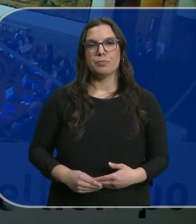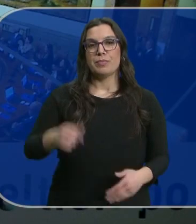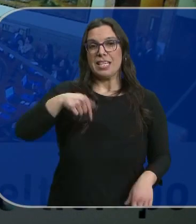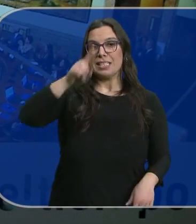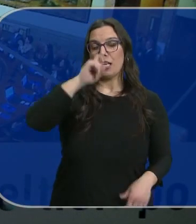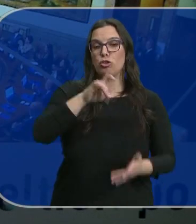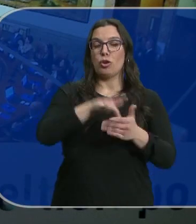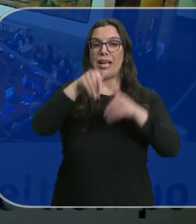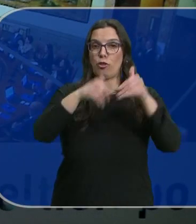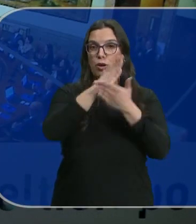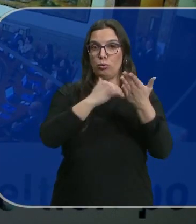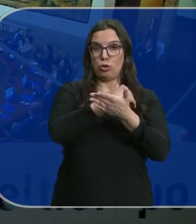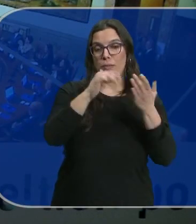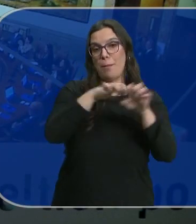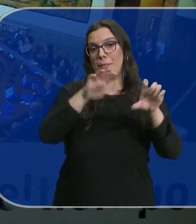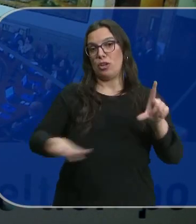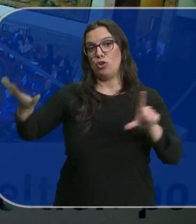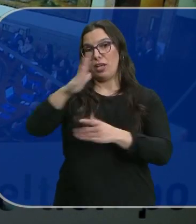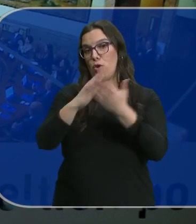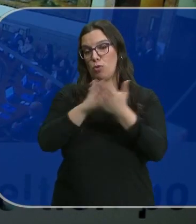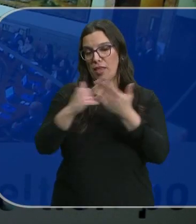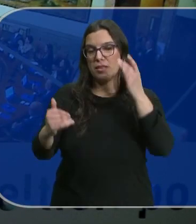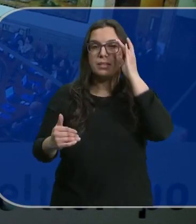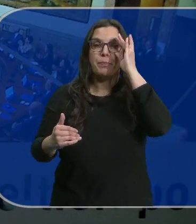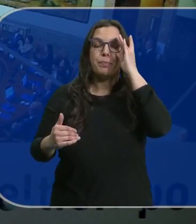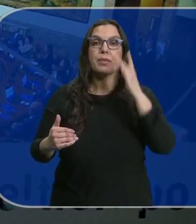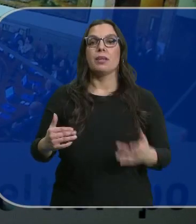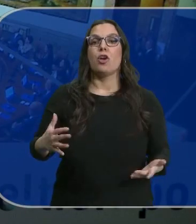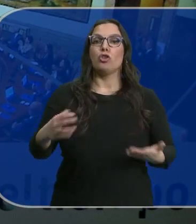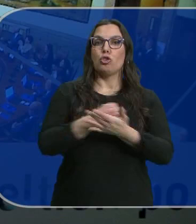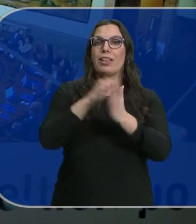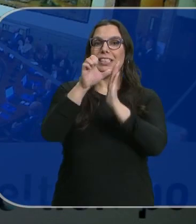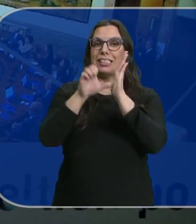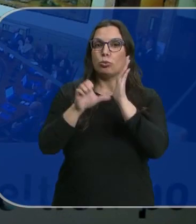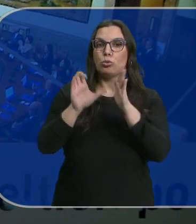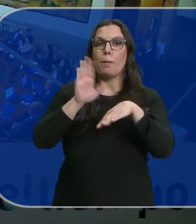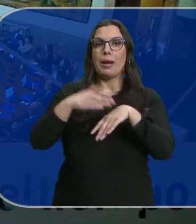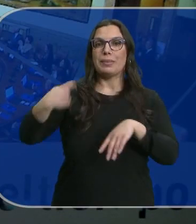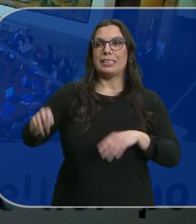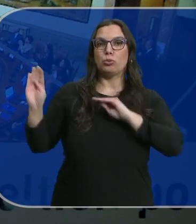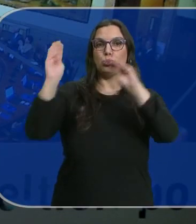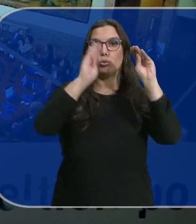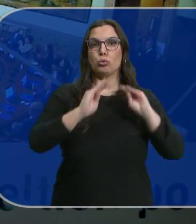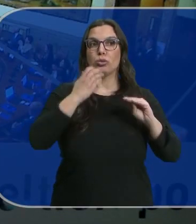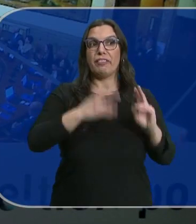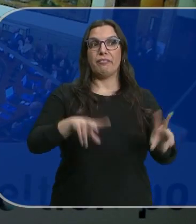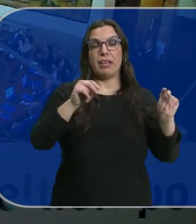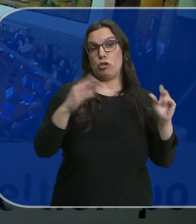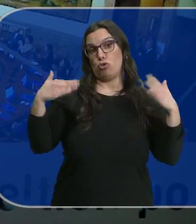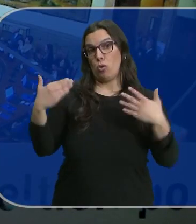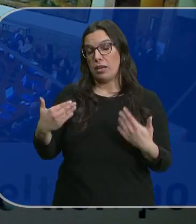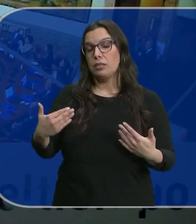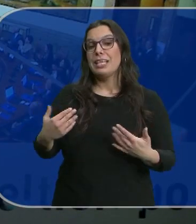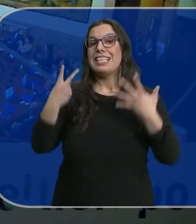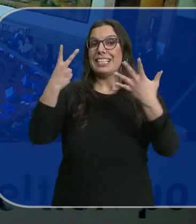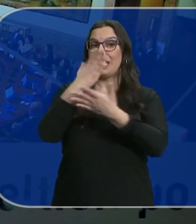2023 es año de elecciones autonómicas en la mayoría de las comunidades autónomas. No todas tienen regulado un estatuto para sus presidentes cuando dejan de serlo. 7